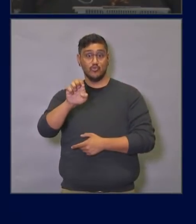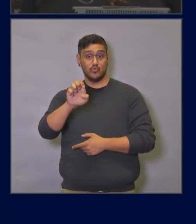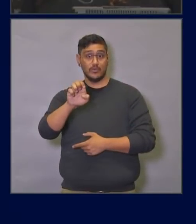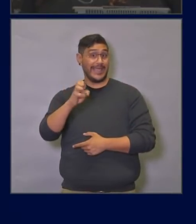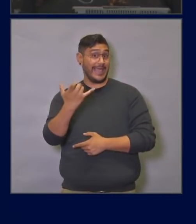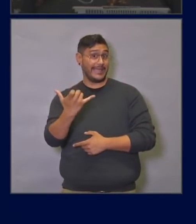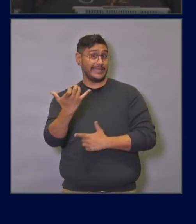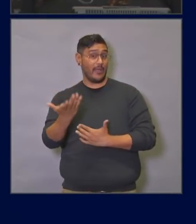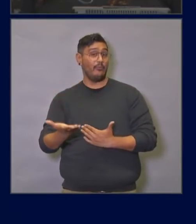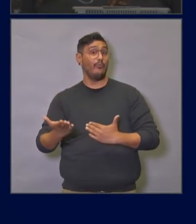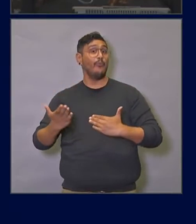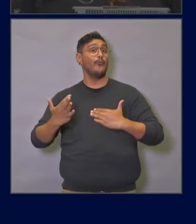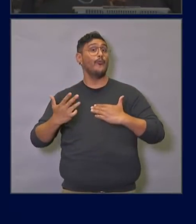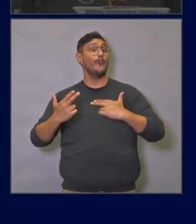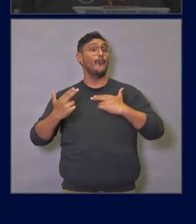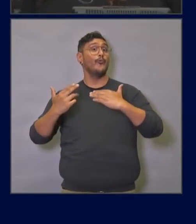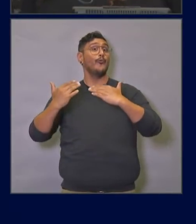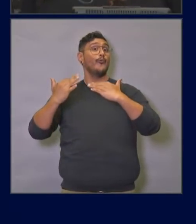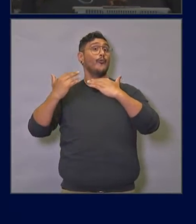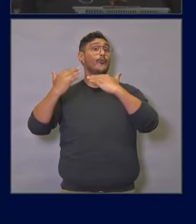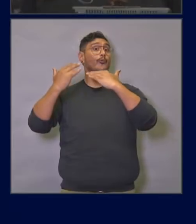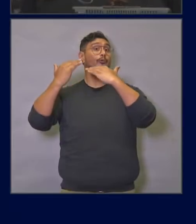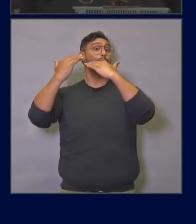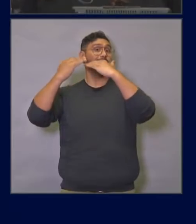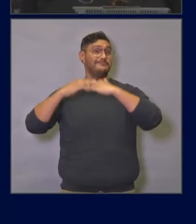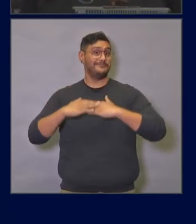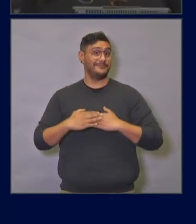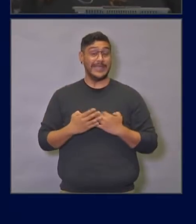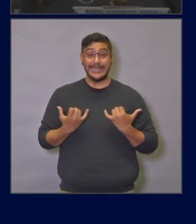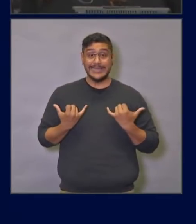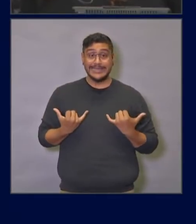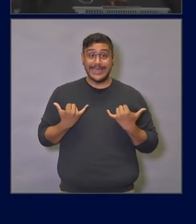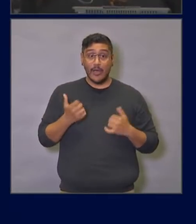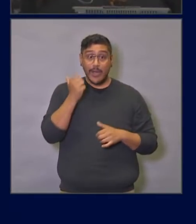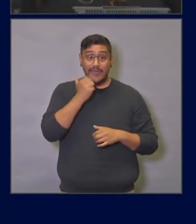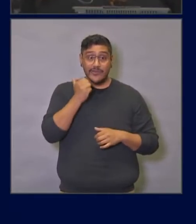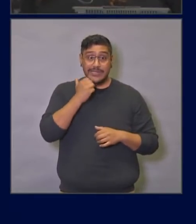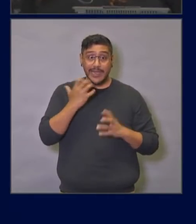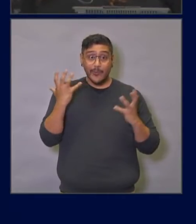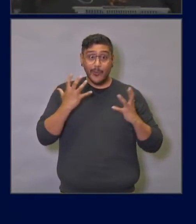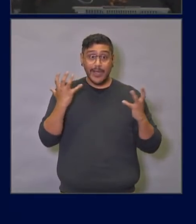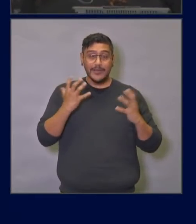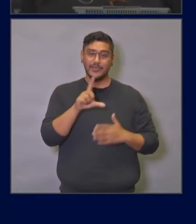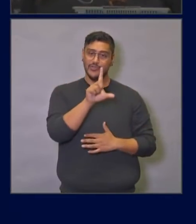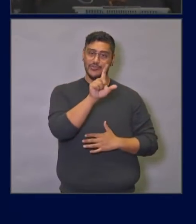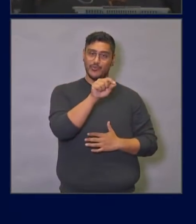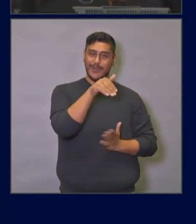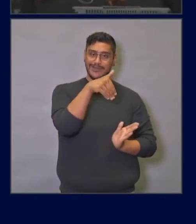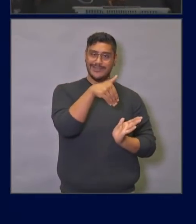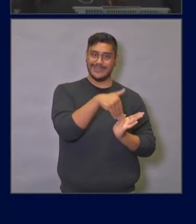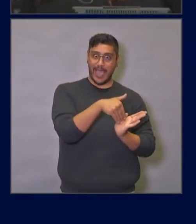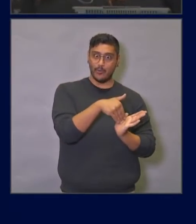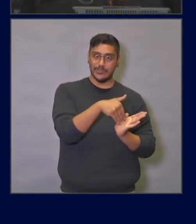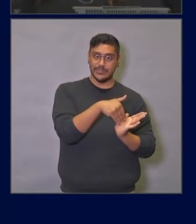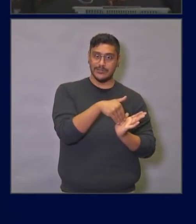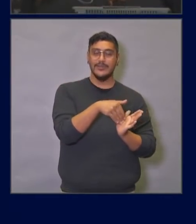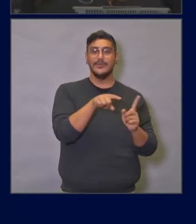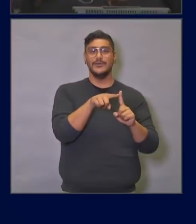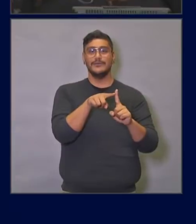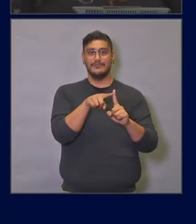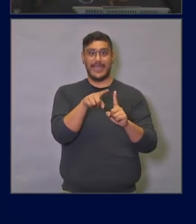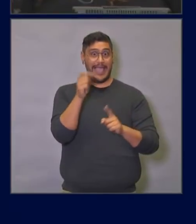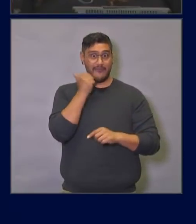aumentado constantemente desde entonces. Ahora el promedio diario está más cerca de 20,000 pruebas de diagnóstico por